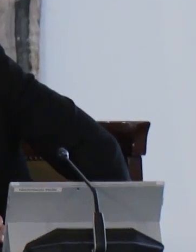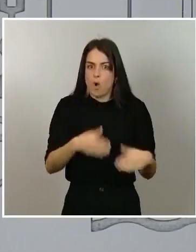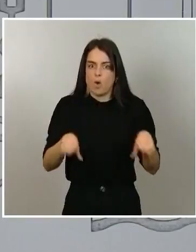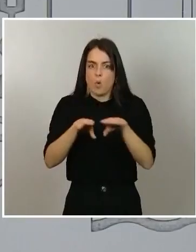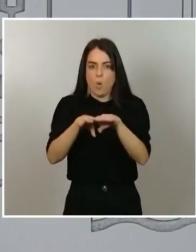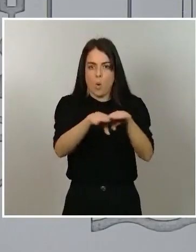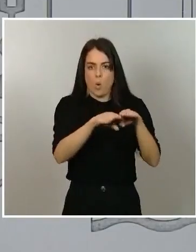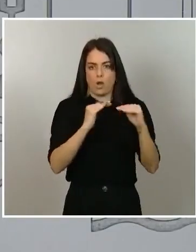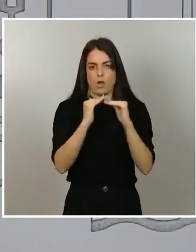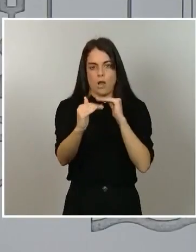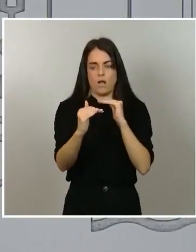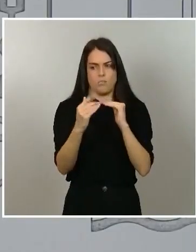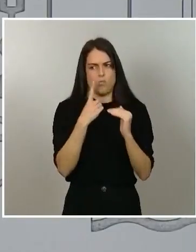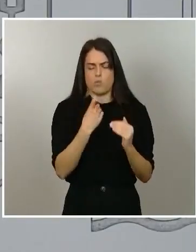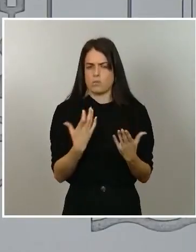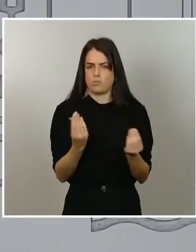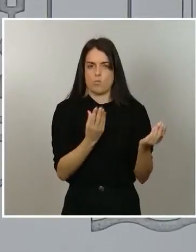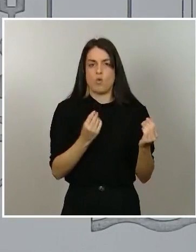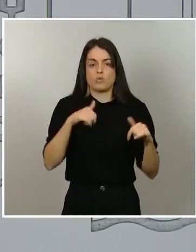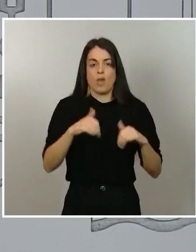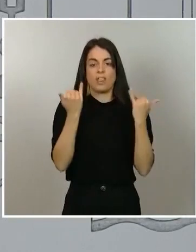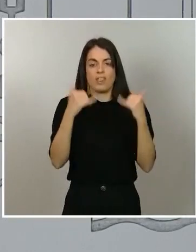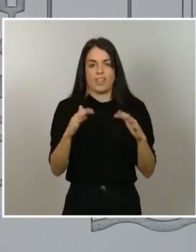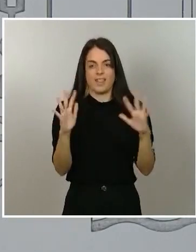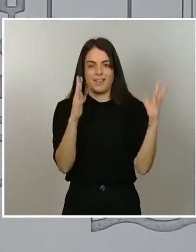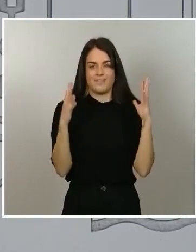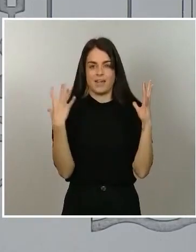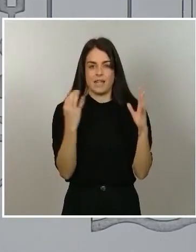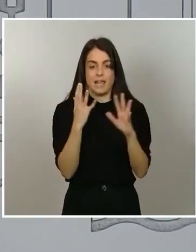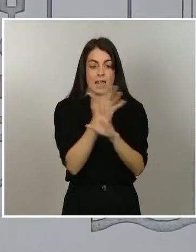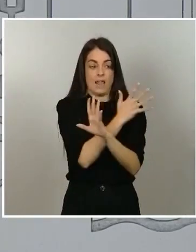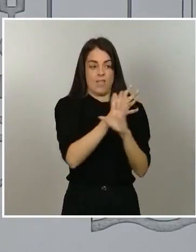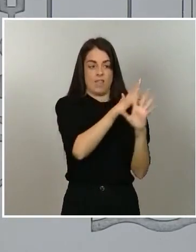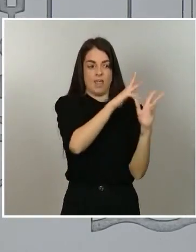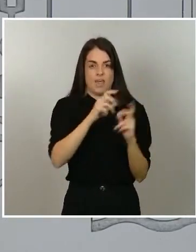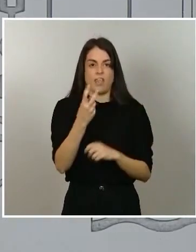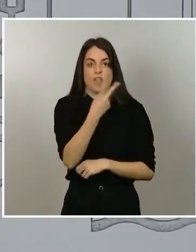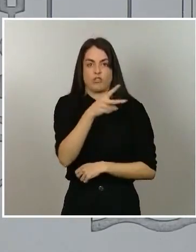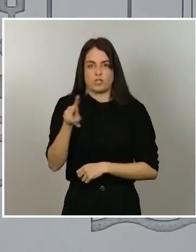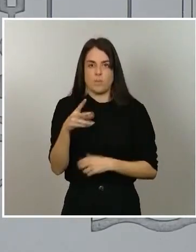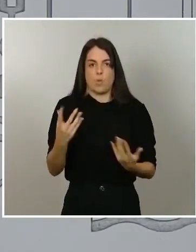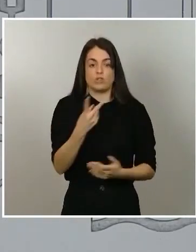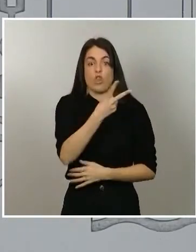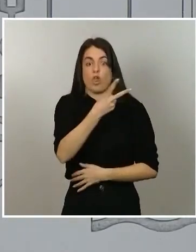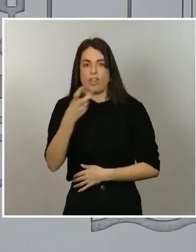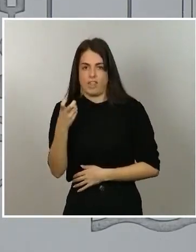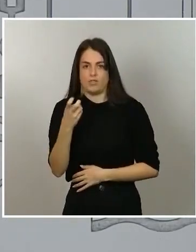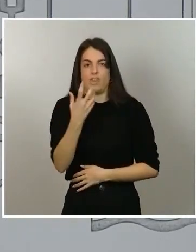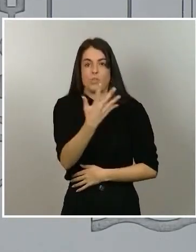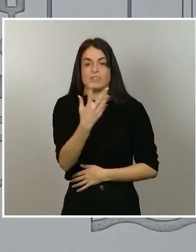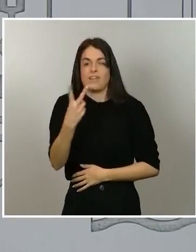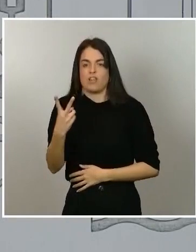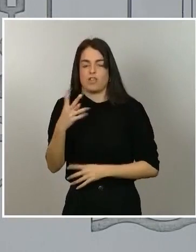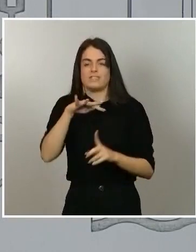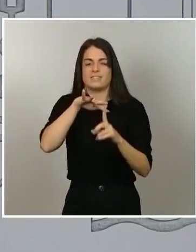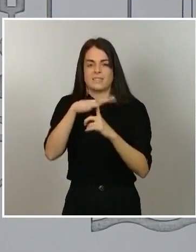Hoy tenemos que celebrar que la incidencia acumulada a 14 días es de 252 casos, pero en